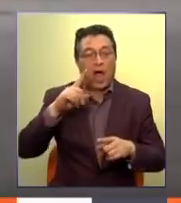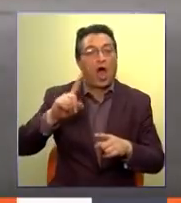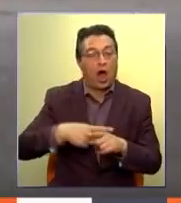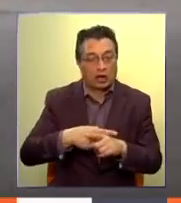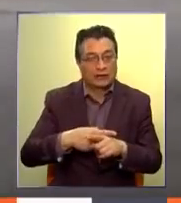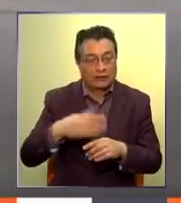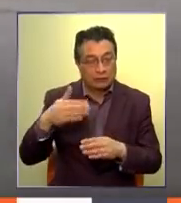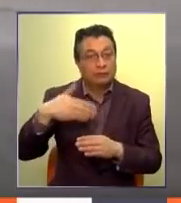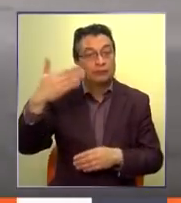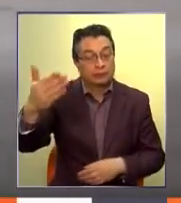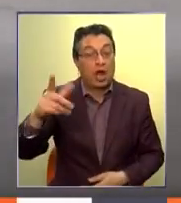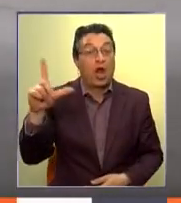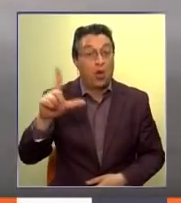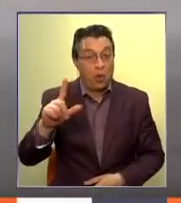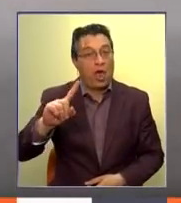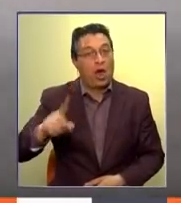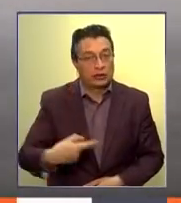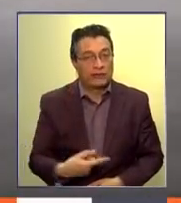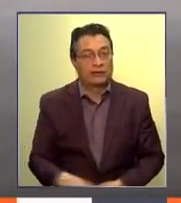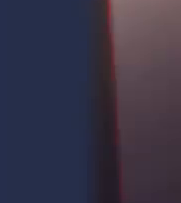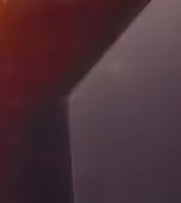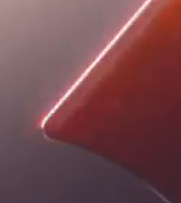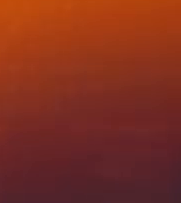tocaría tierra este lunes.